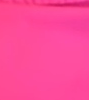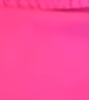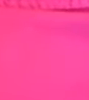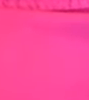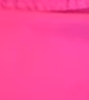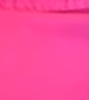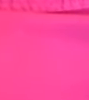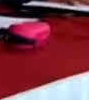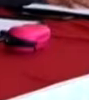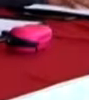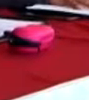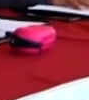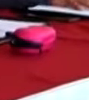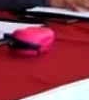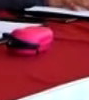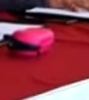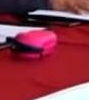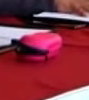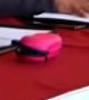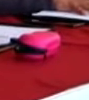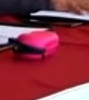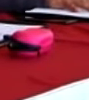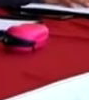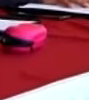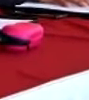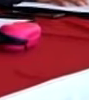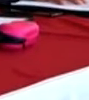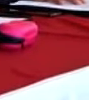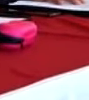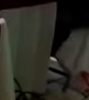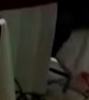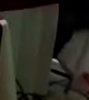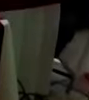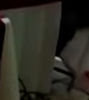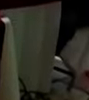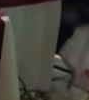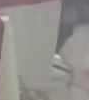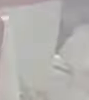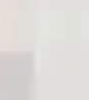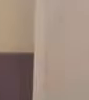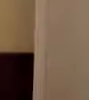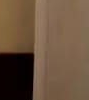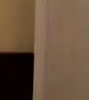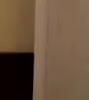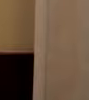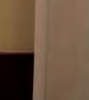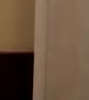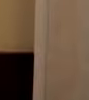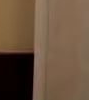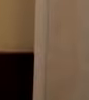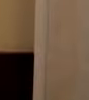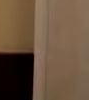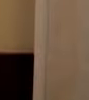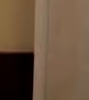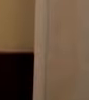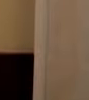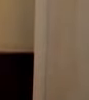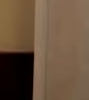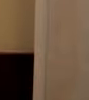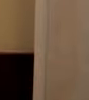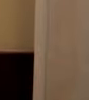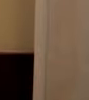servidores públicos que cumplen con sus tareas y comprometidos con el desarrollo en iniciativas de beneficio social. Necesitamos que los